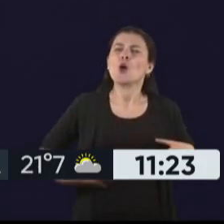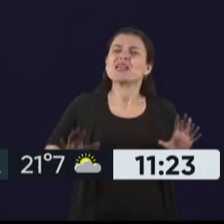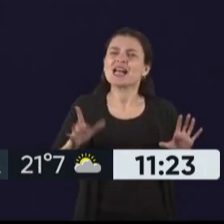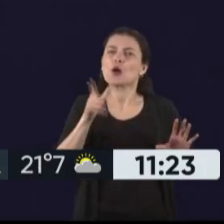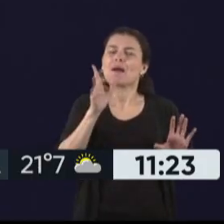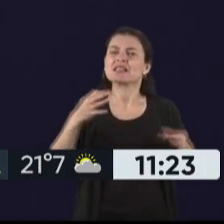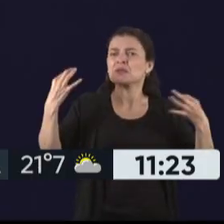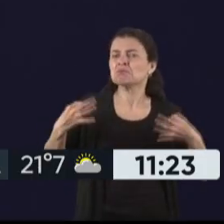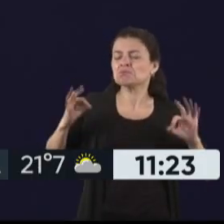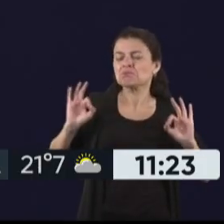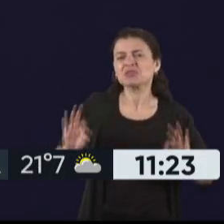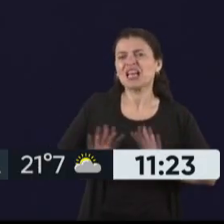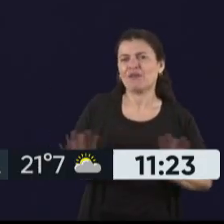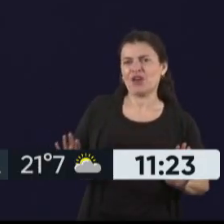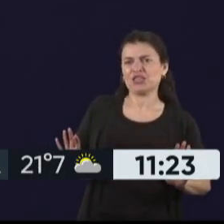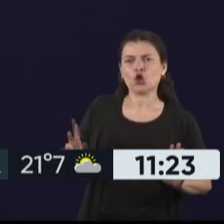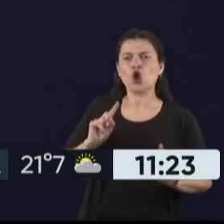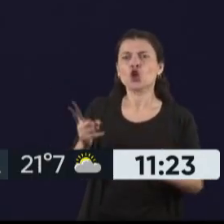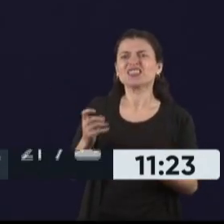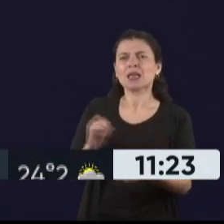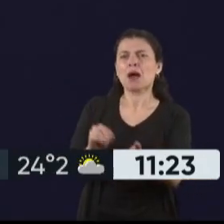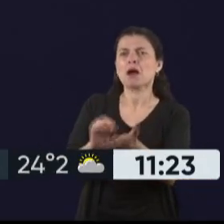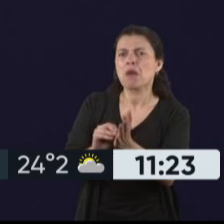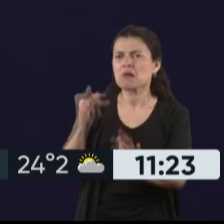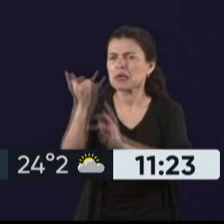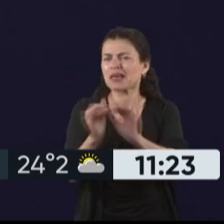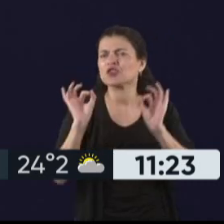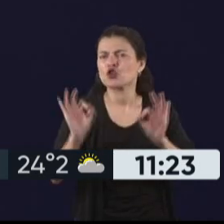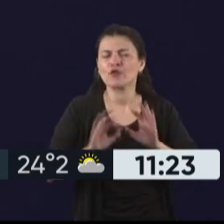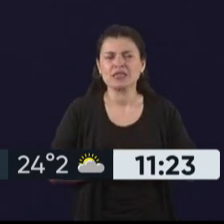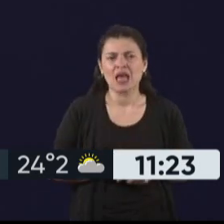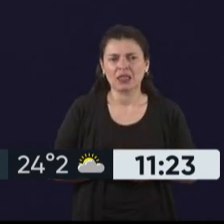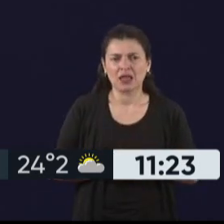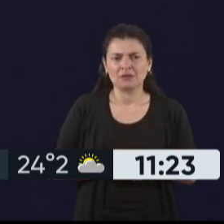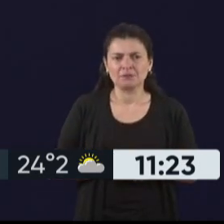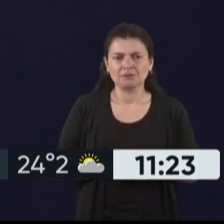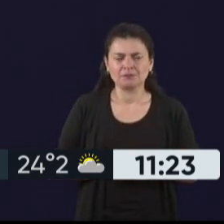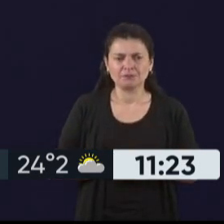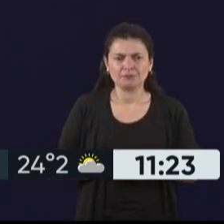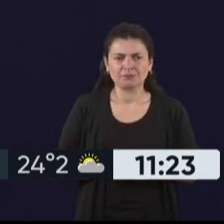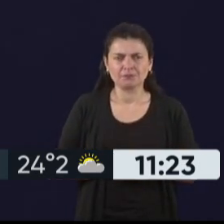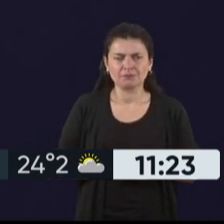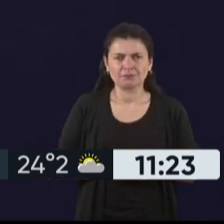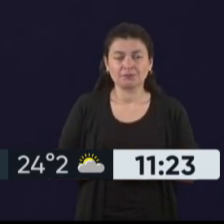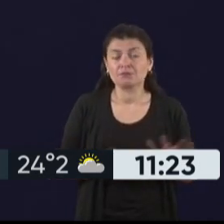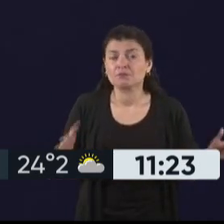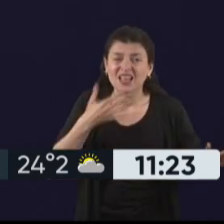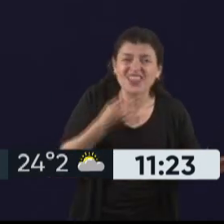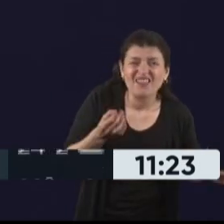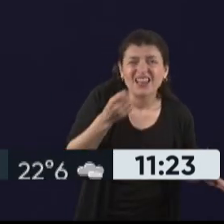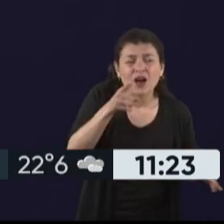Bueno, eso se lo tenés que preguntar a la doctora Bullrich y al jefe de gabinete de ministros, pero creo que lo